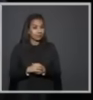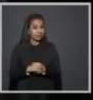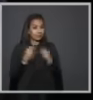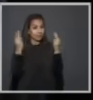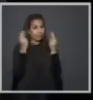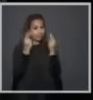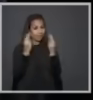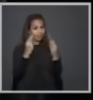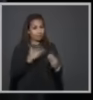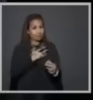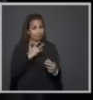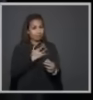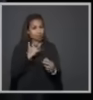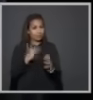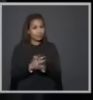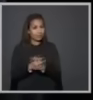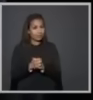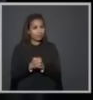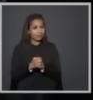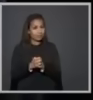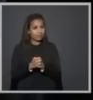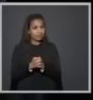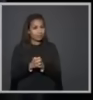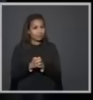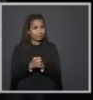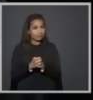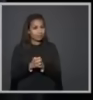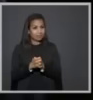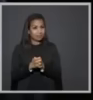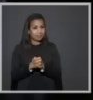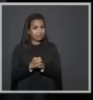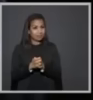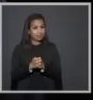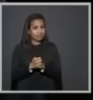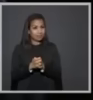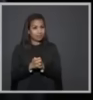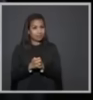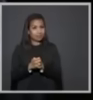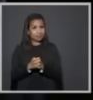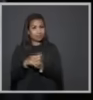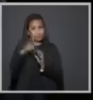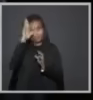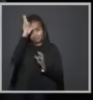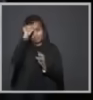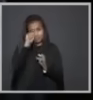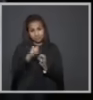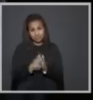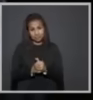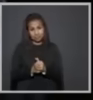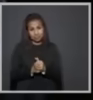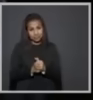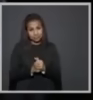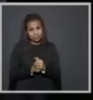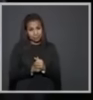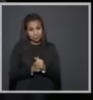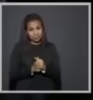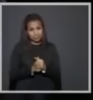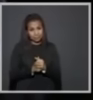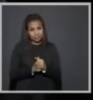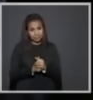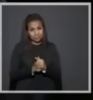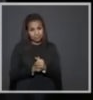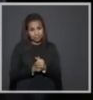Necesidad sentida. Reducción de salario a servidores públicos. ¿De acuerdo? Procuraduría